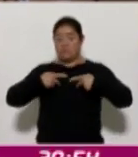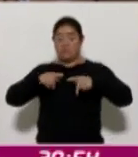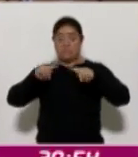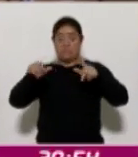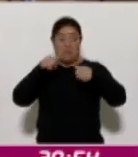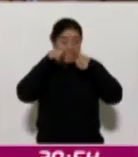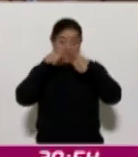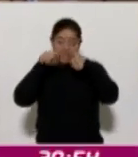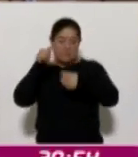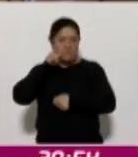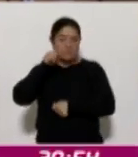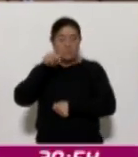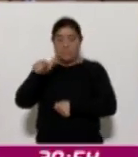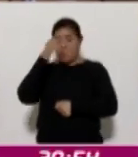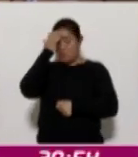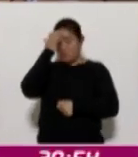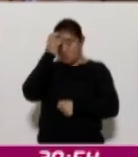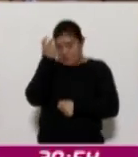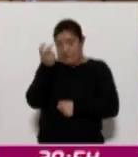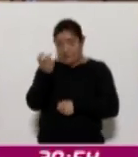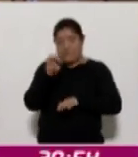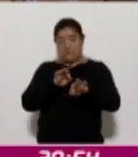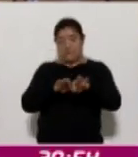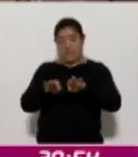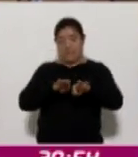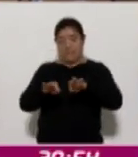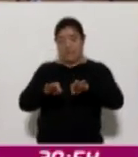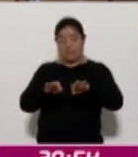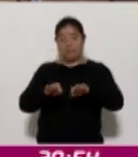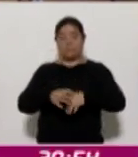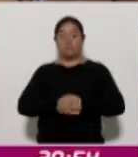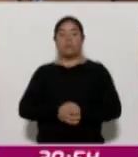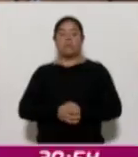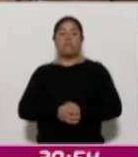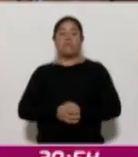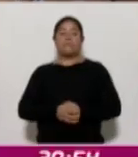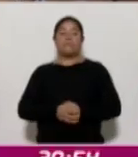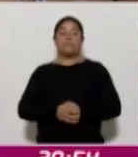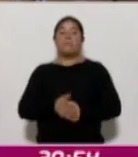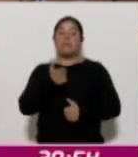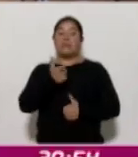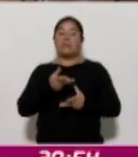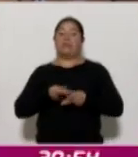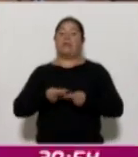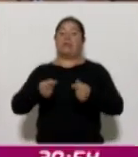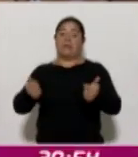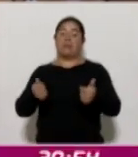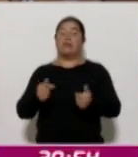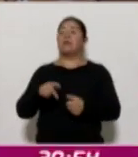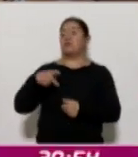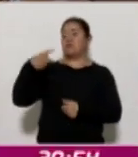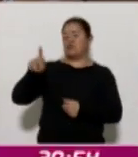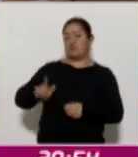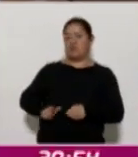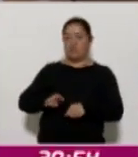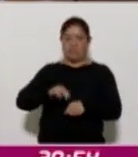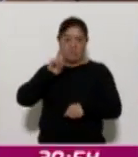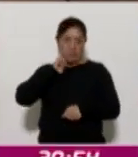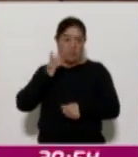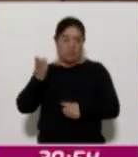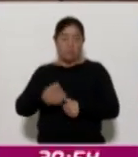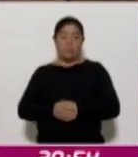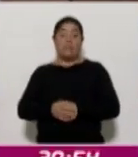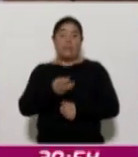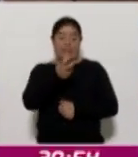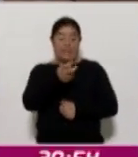pendiente por conocer precisamente esas acciones, ese trabajo, el presupuesto ejercido por parte de nuestra gobernadora. Entonces, realizar